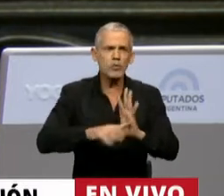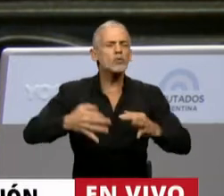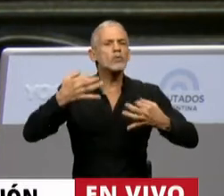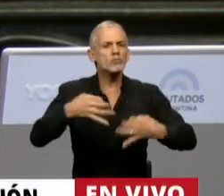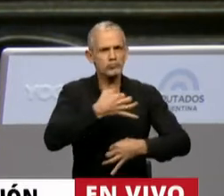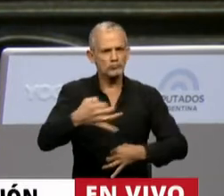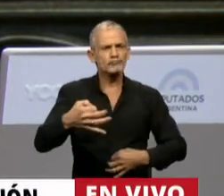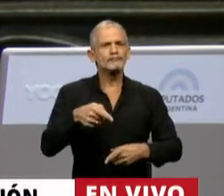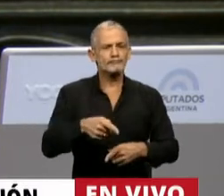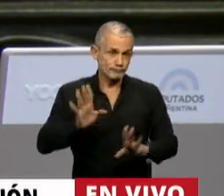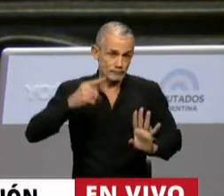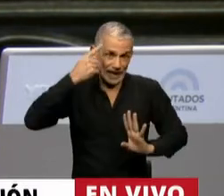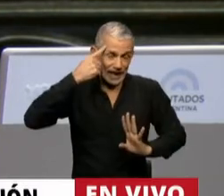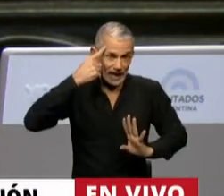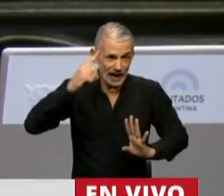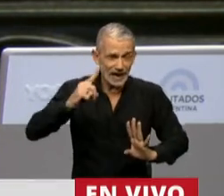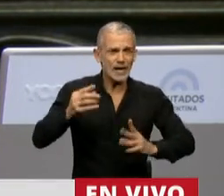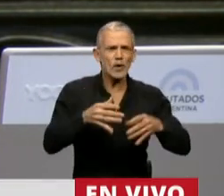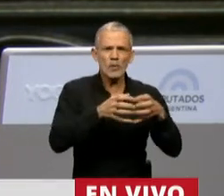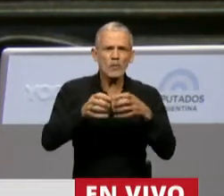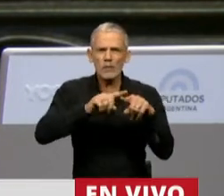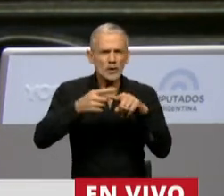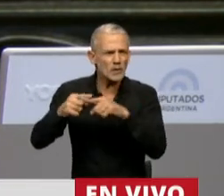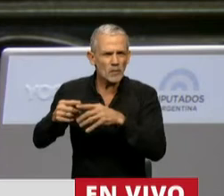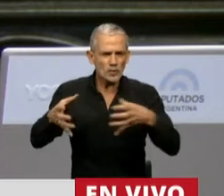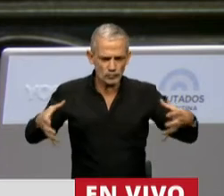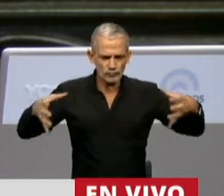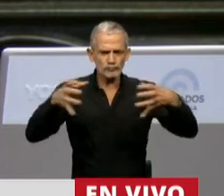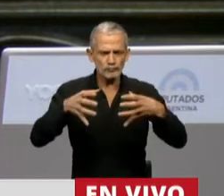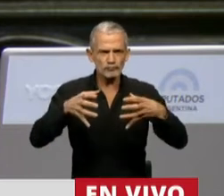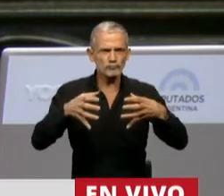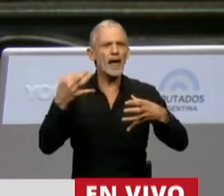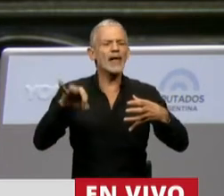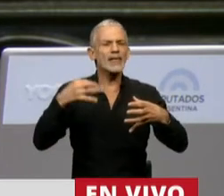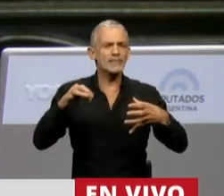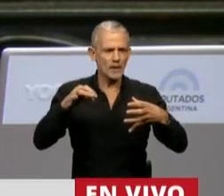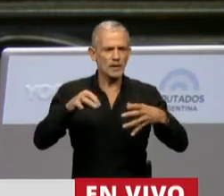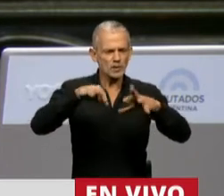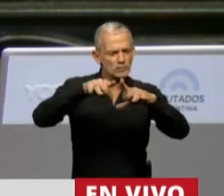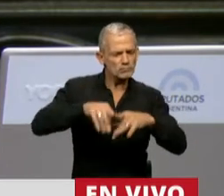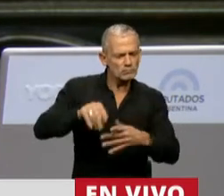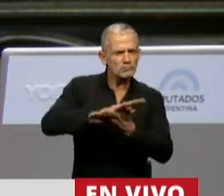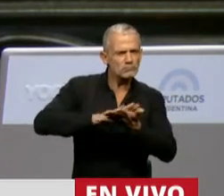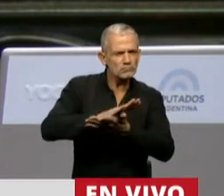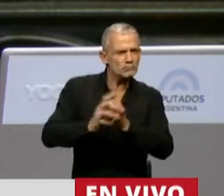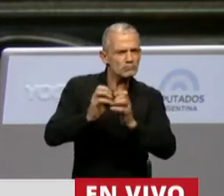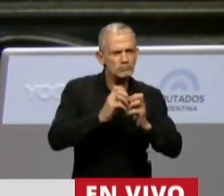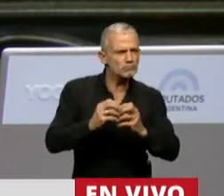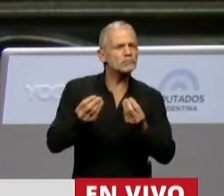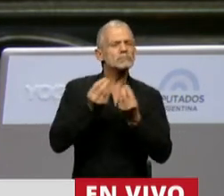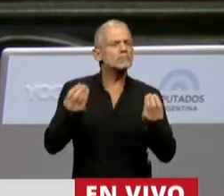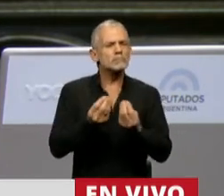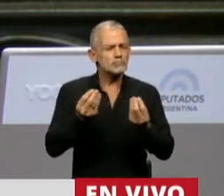correcto y entendemos que los bloques políticos tienen que expedirse sobre